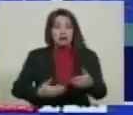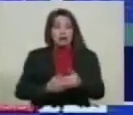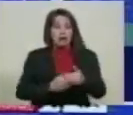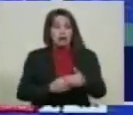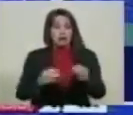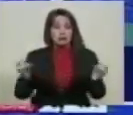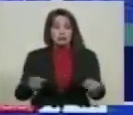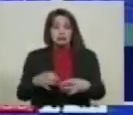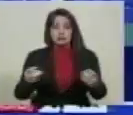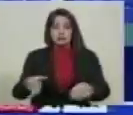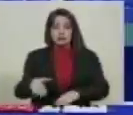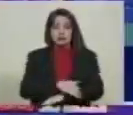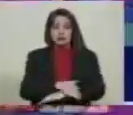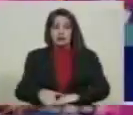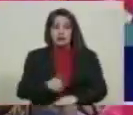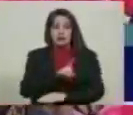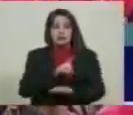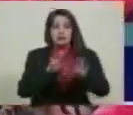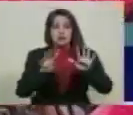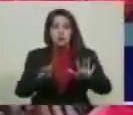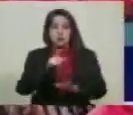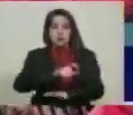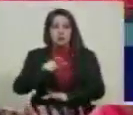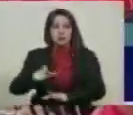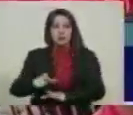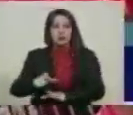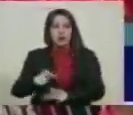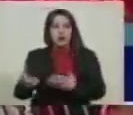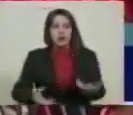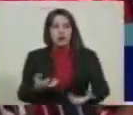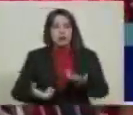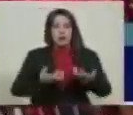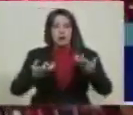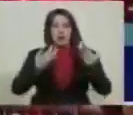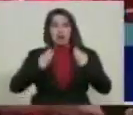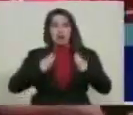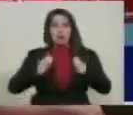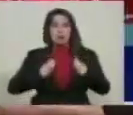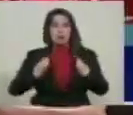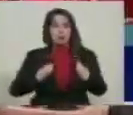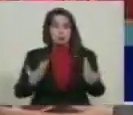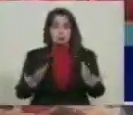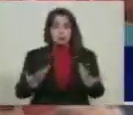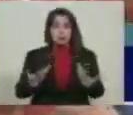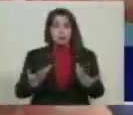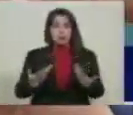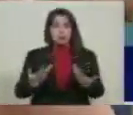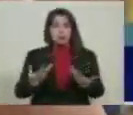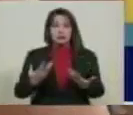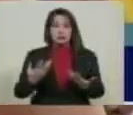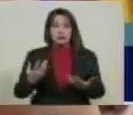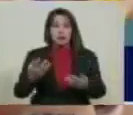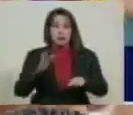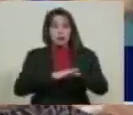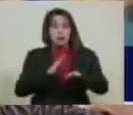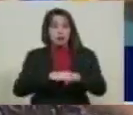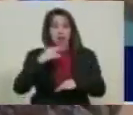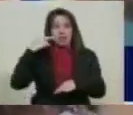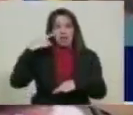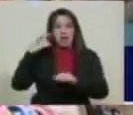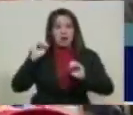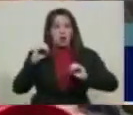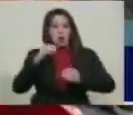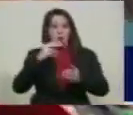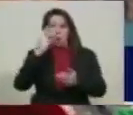cometido con más de 19 compatriotas que fueron incendiados, quemados vivos por el color de su piel o su condición